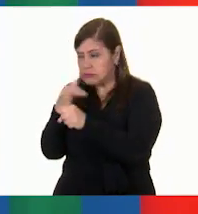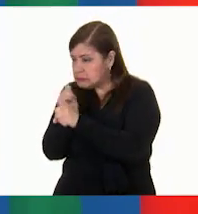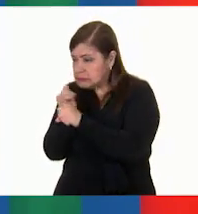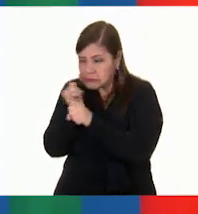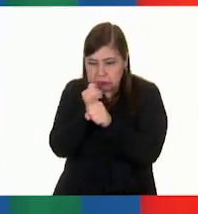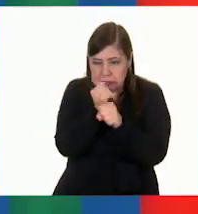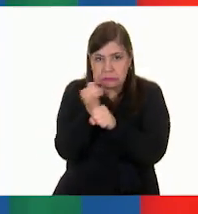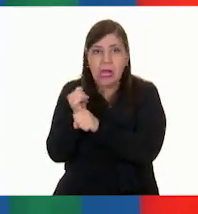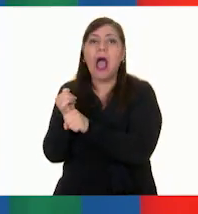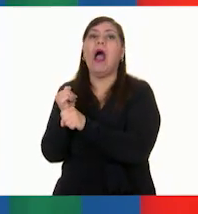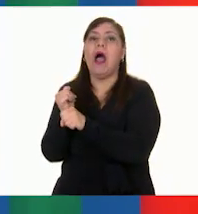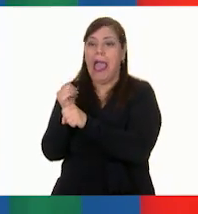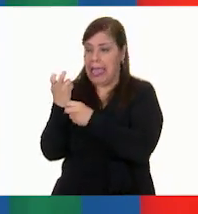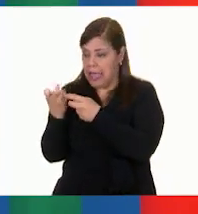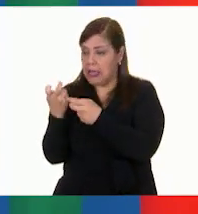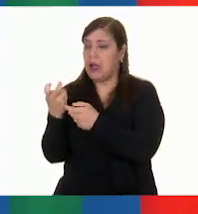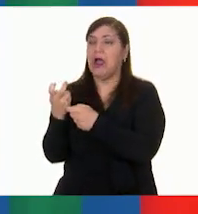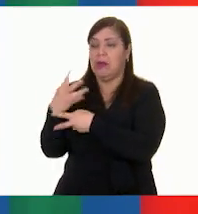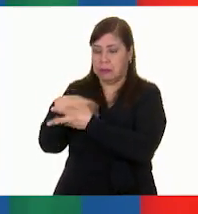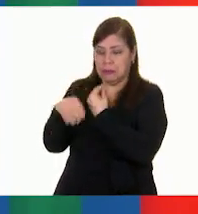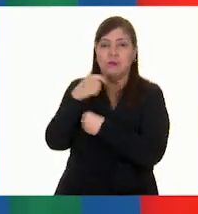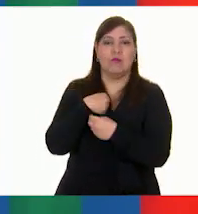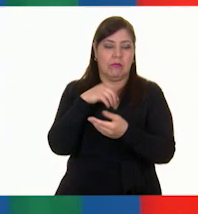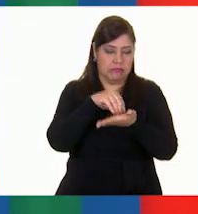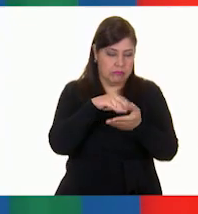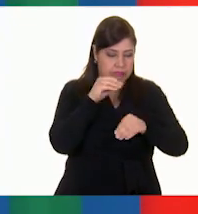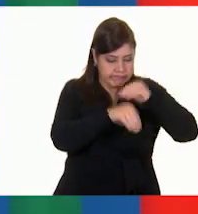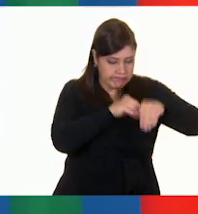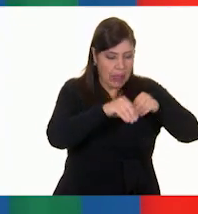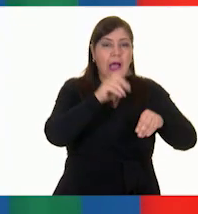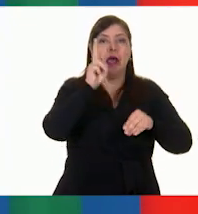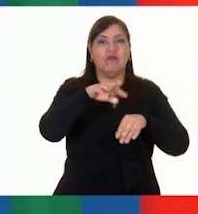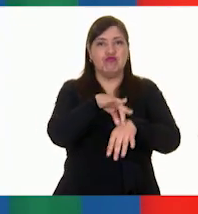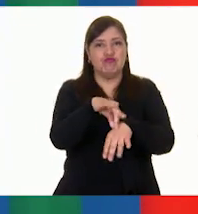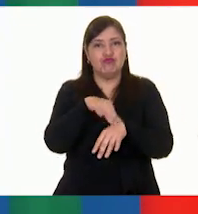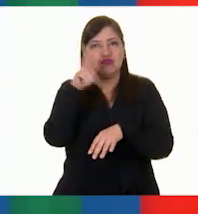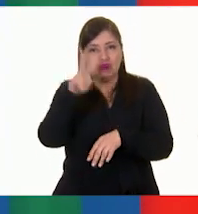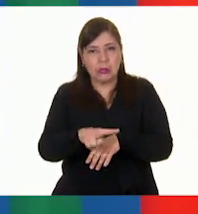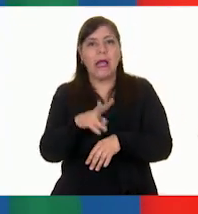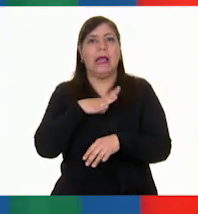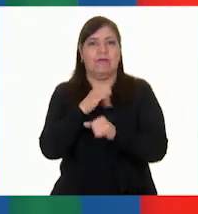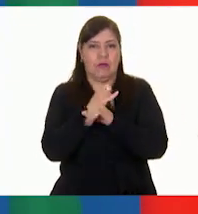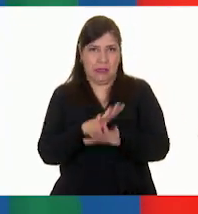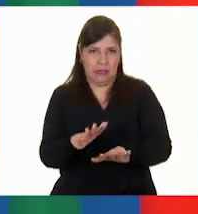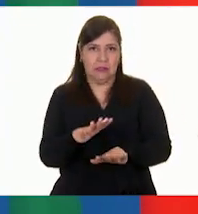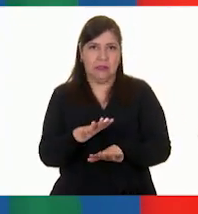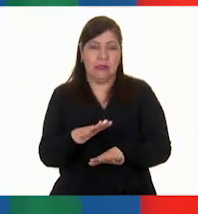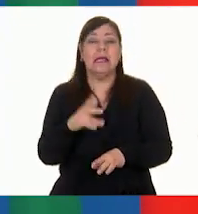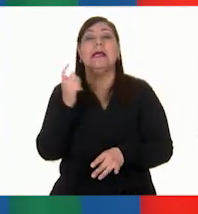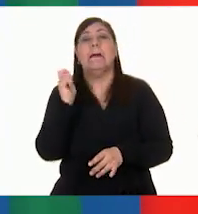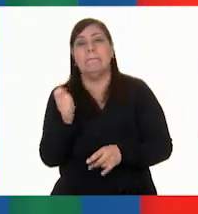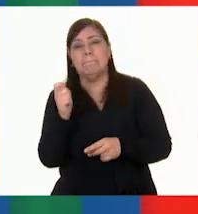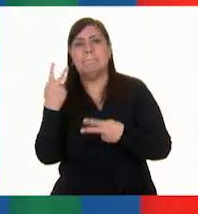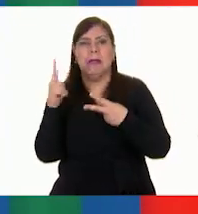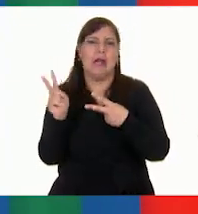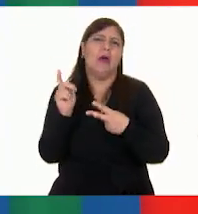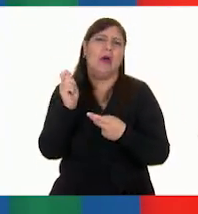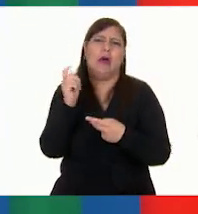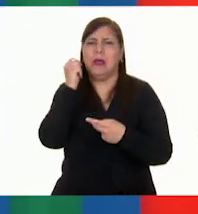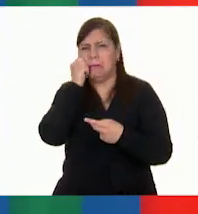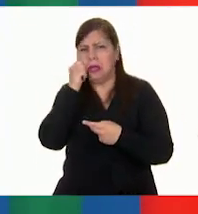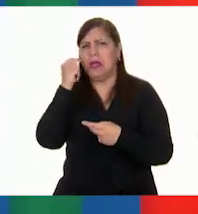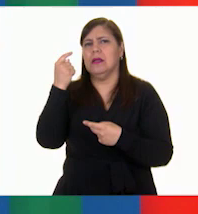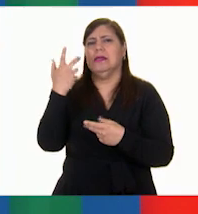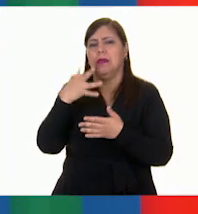en argumentos que le dan veracidad y objetividad. Sin embargo, los textos de opinión aceptan el uso de ambos tipos